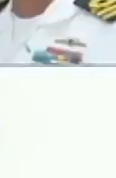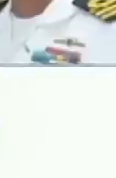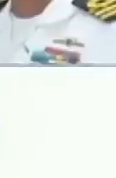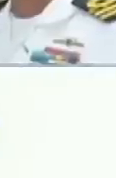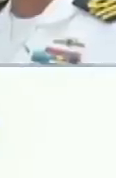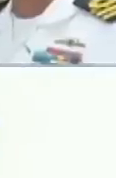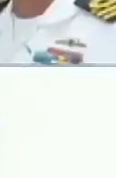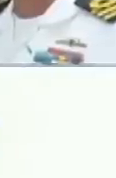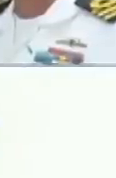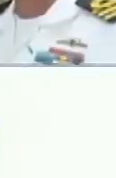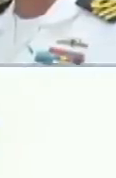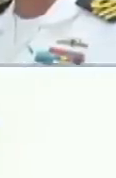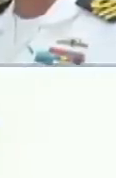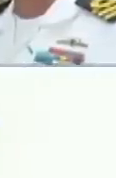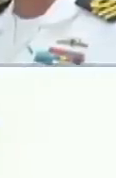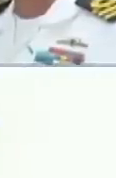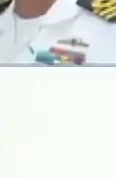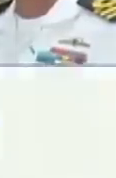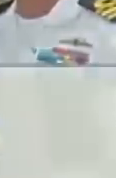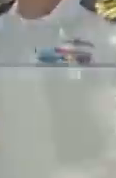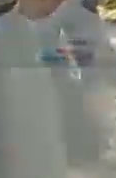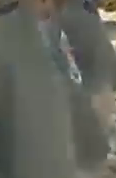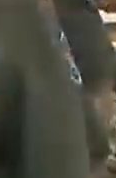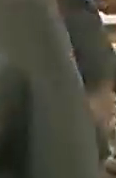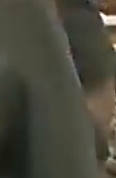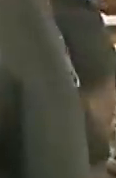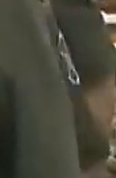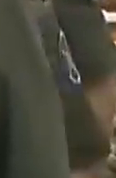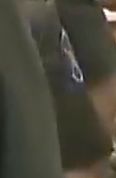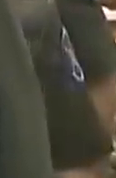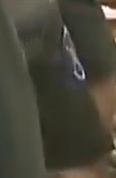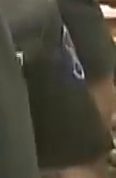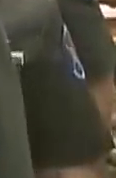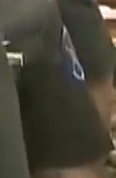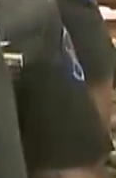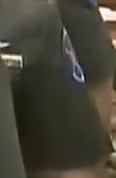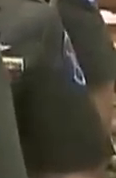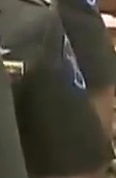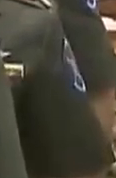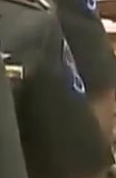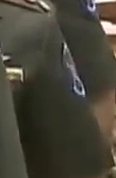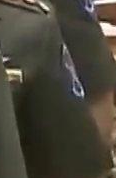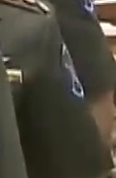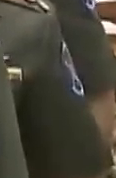da una gran satisfacción estar aquí presente frente a este personal